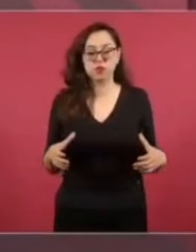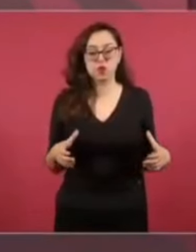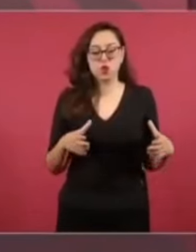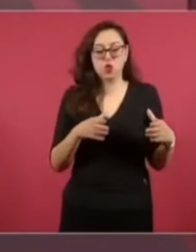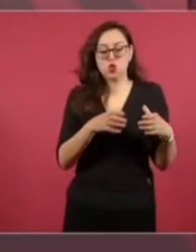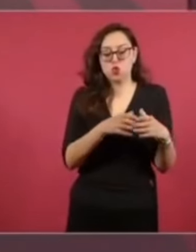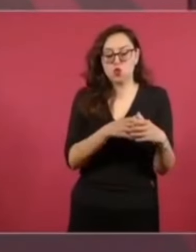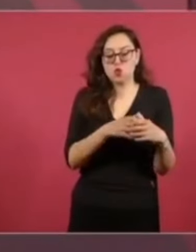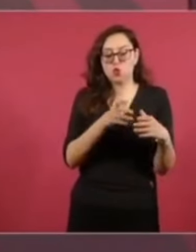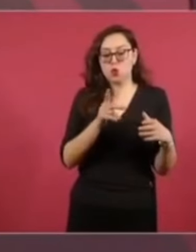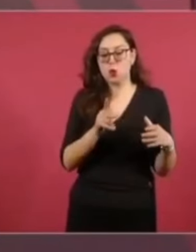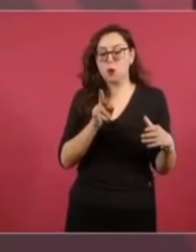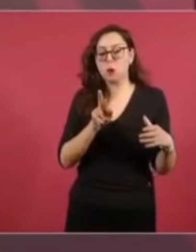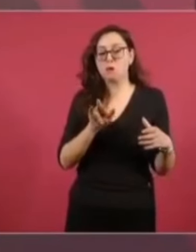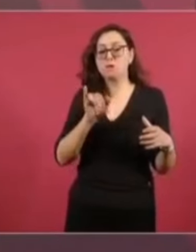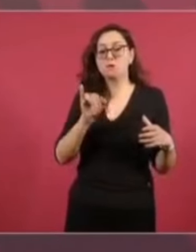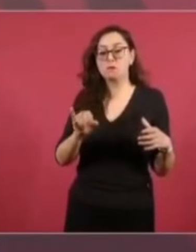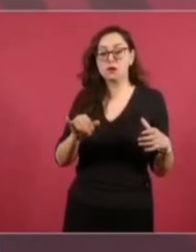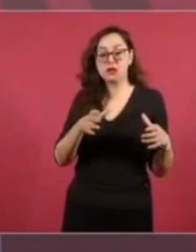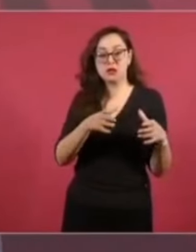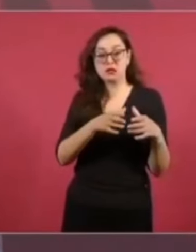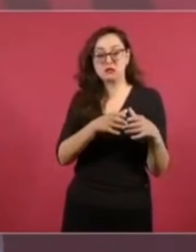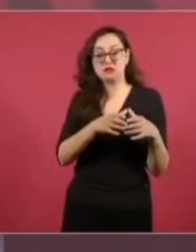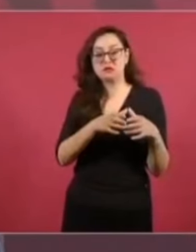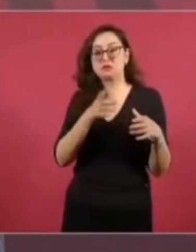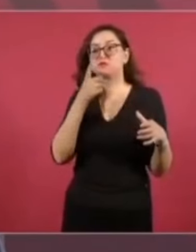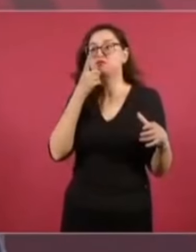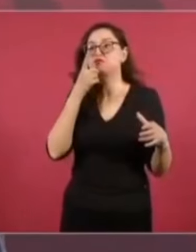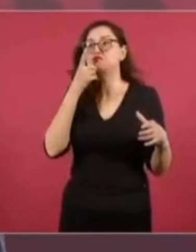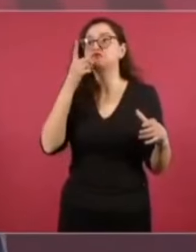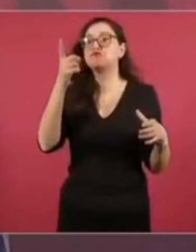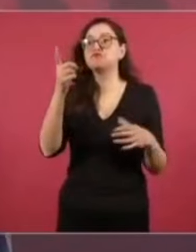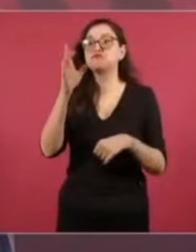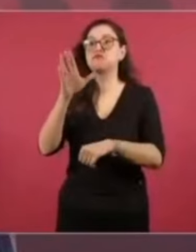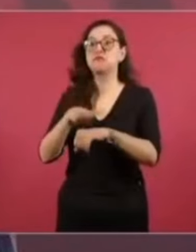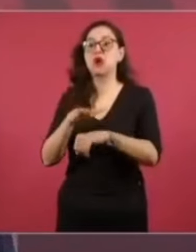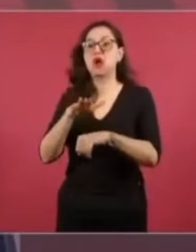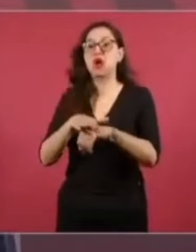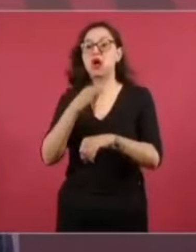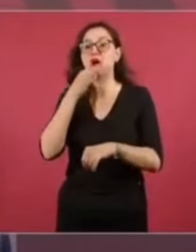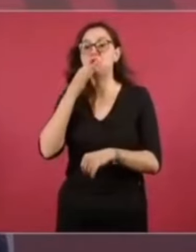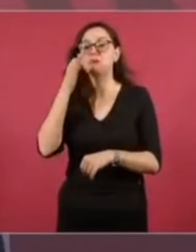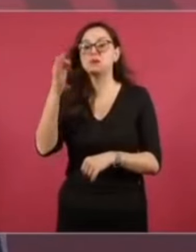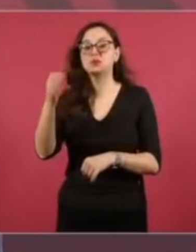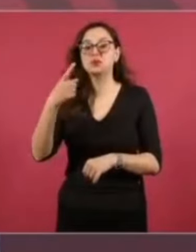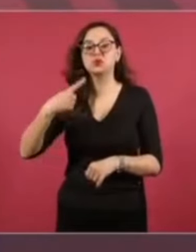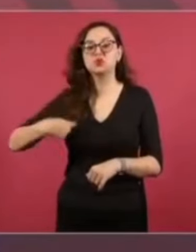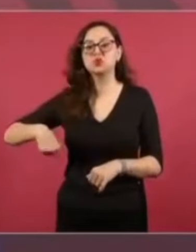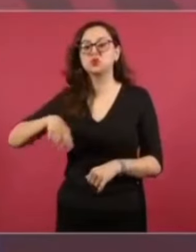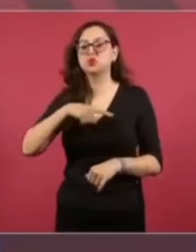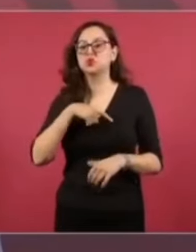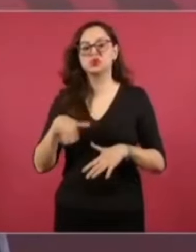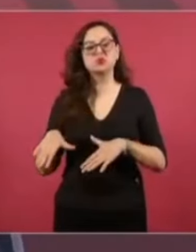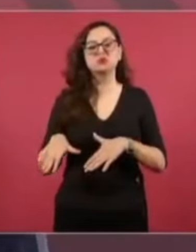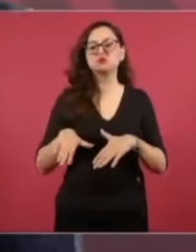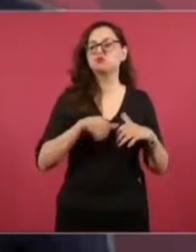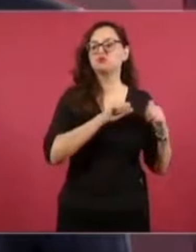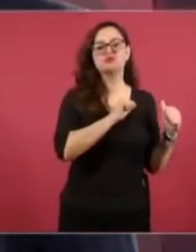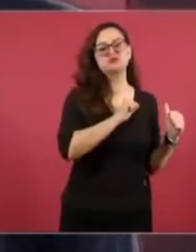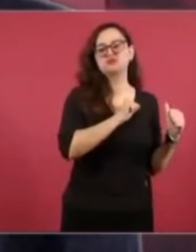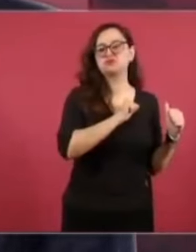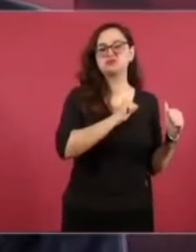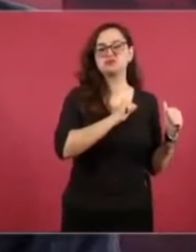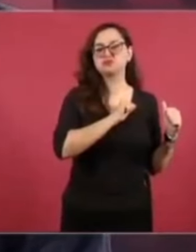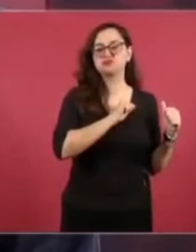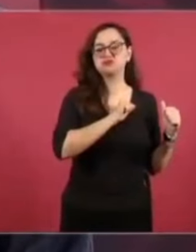nosotros nos vamos a salir del pleno porque no se está cumpliendo